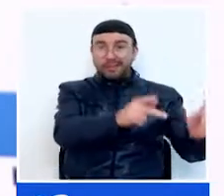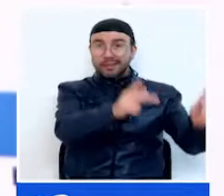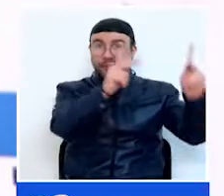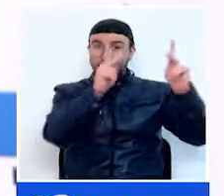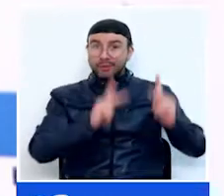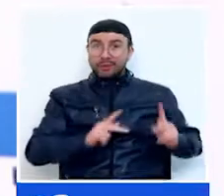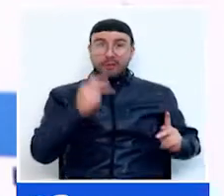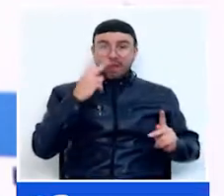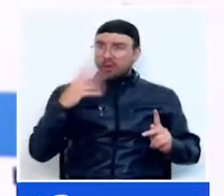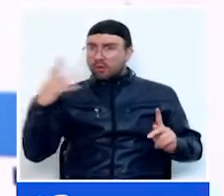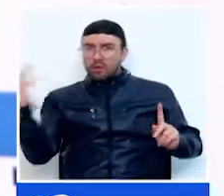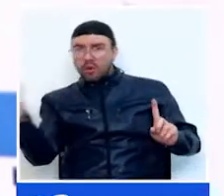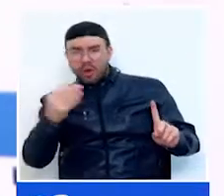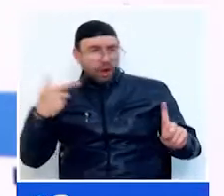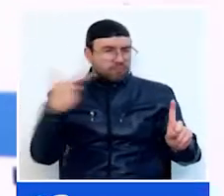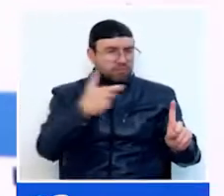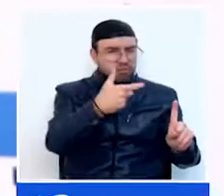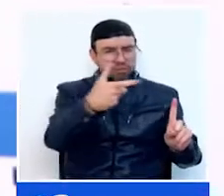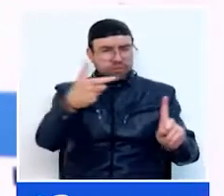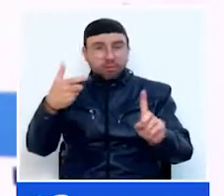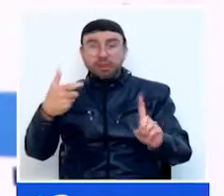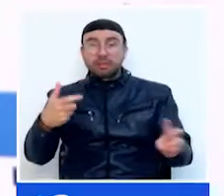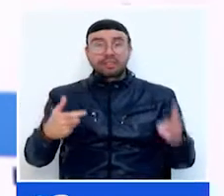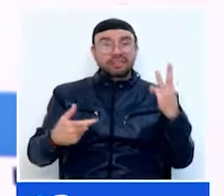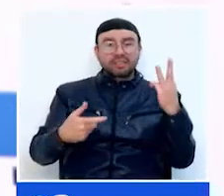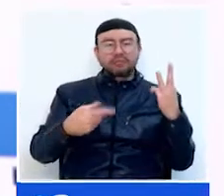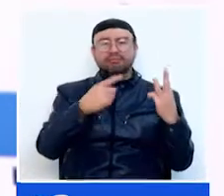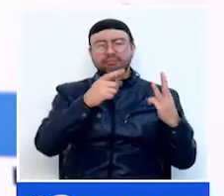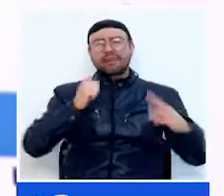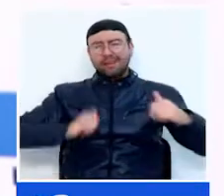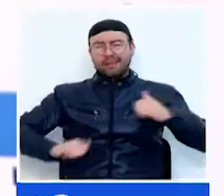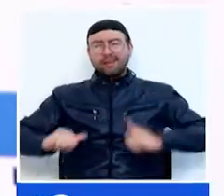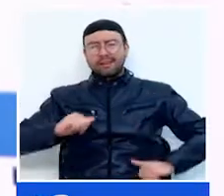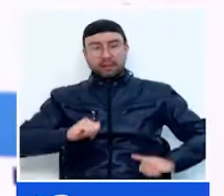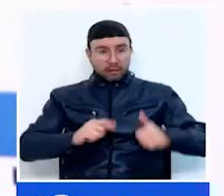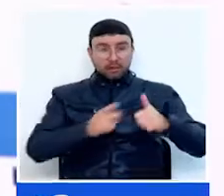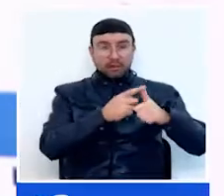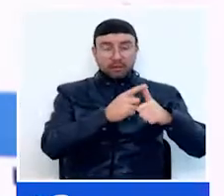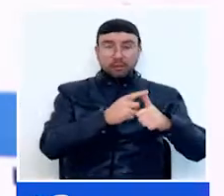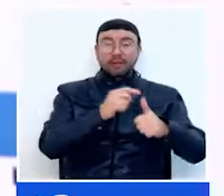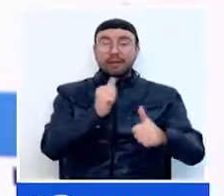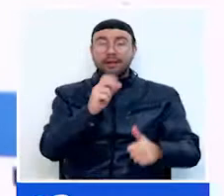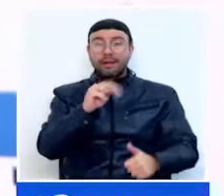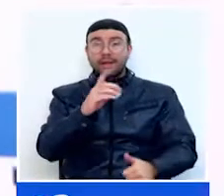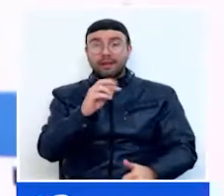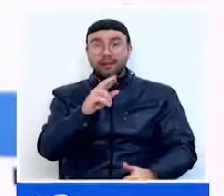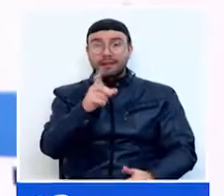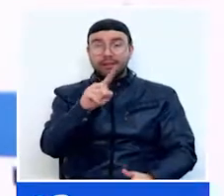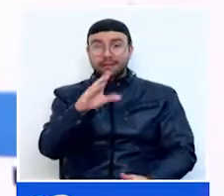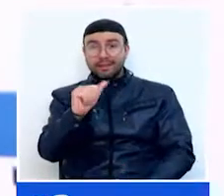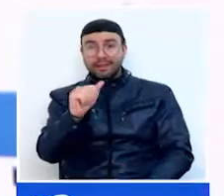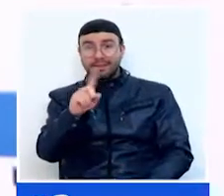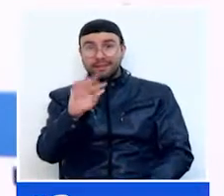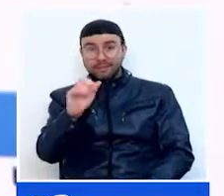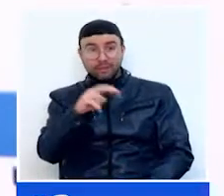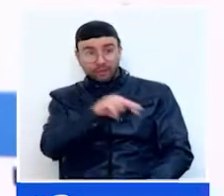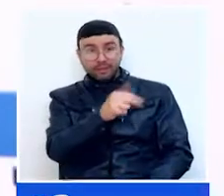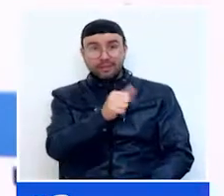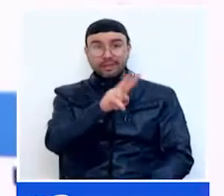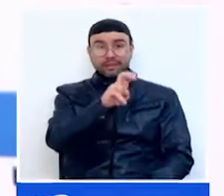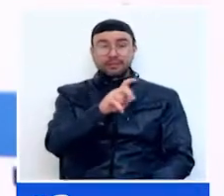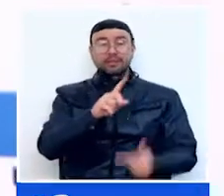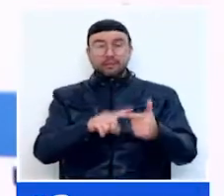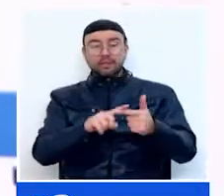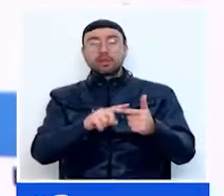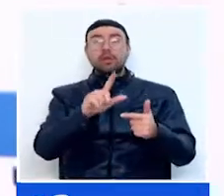Gaviria Trujillo. 3 personas resultaron heridas. En estos hechos, Andrés Felipe Castaño, de 17 años de edad, Javier David Clavijo Rueda y